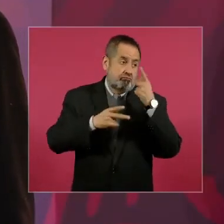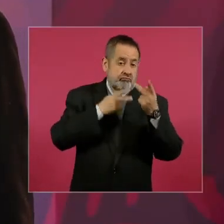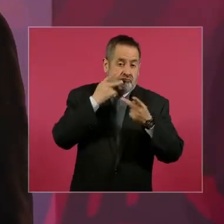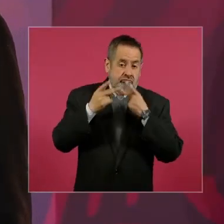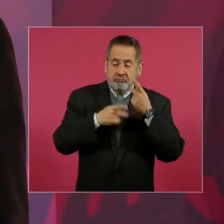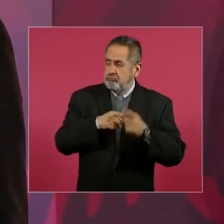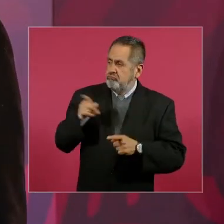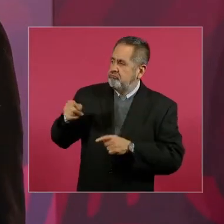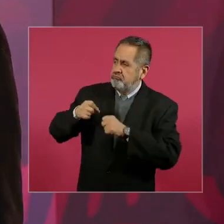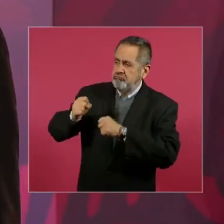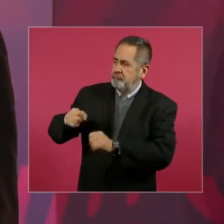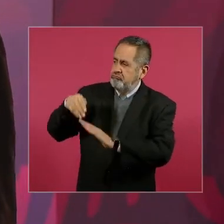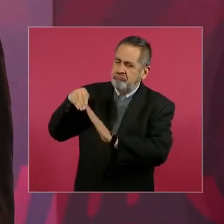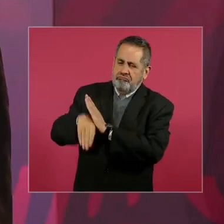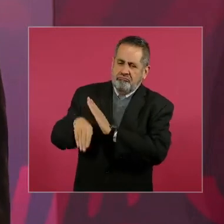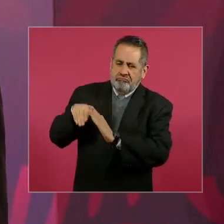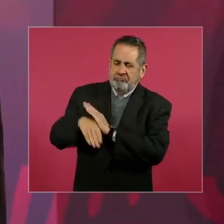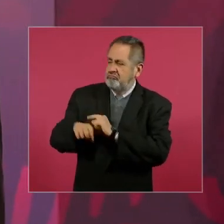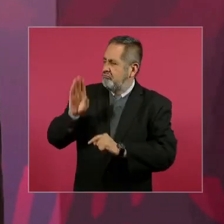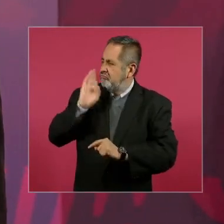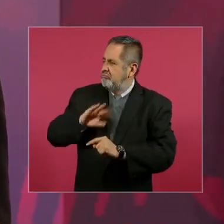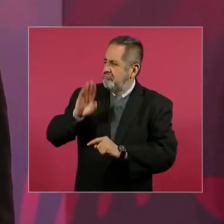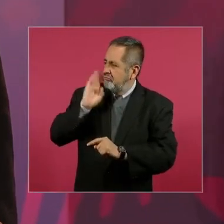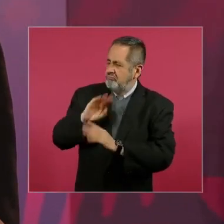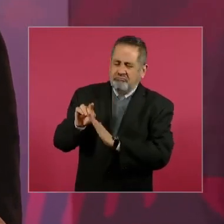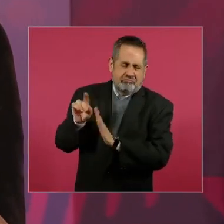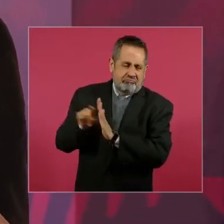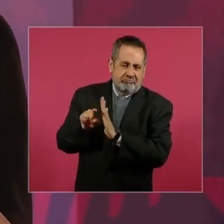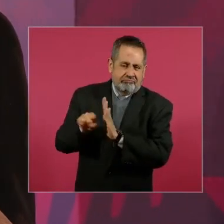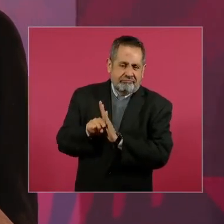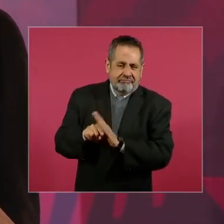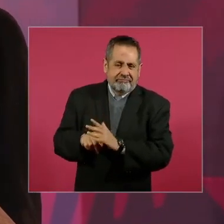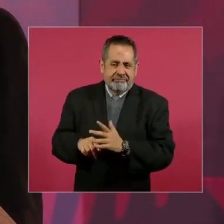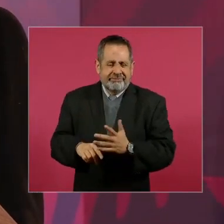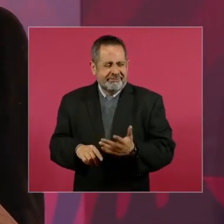están pronosticando que nos va a ir mal.